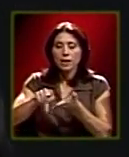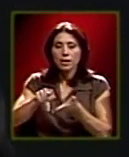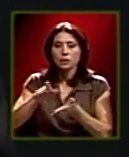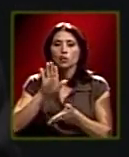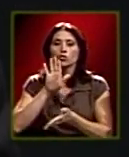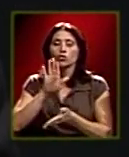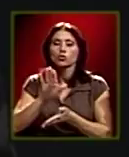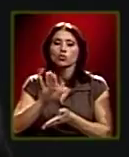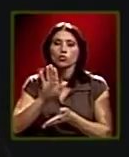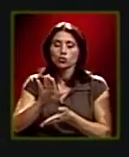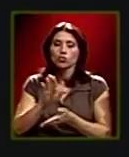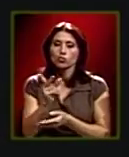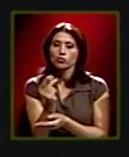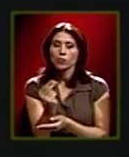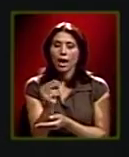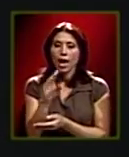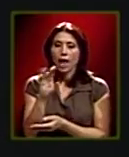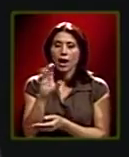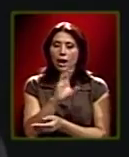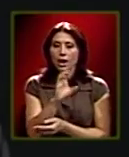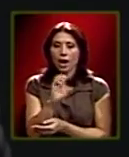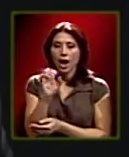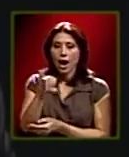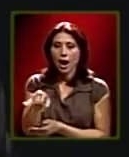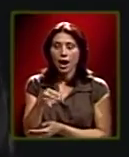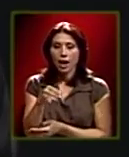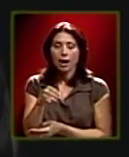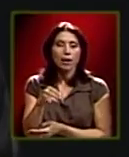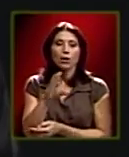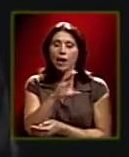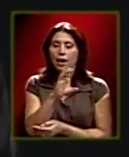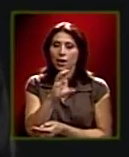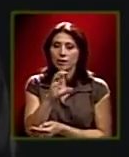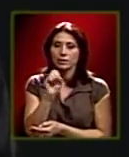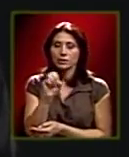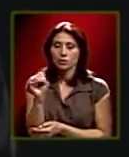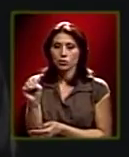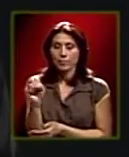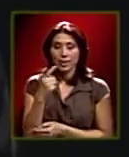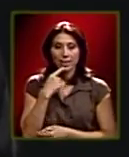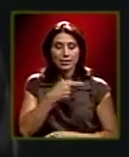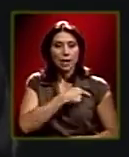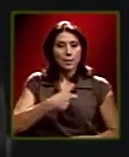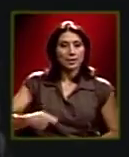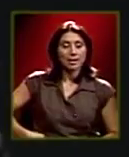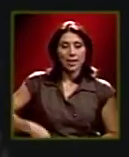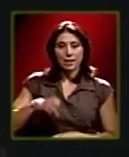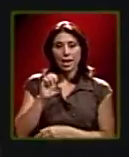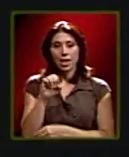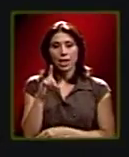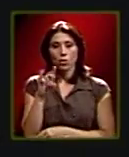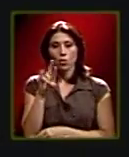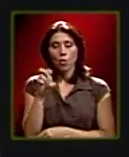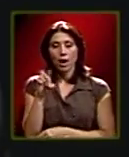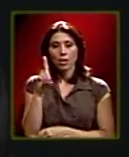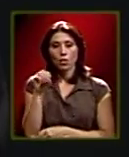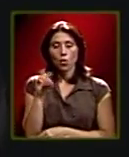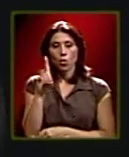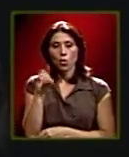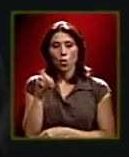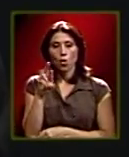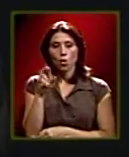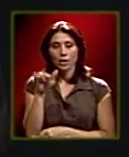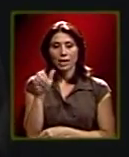sus cuotas a la caja. Decía el presidente ejecutivo de la Caja Costarricense, don Eduardo Dorian, que él había hecho unos números, que